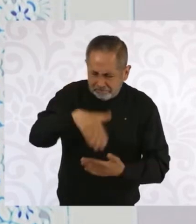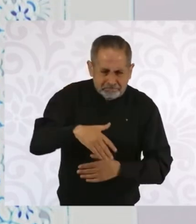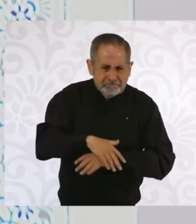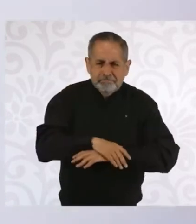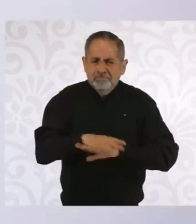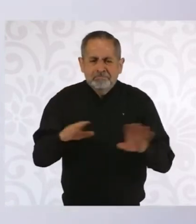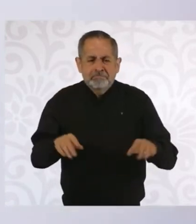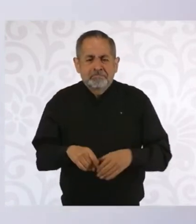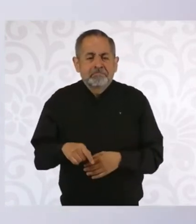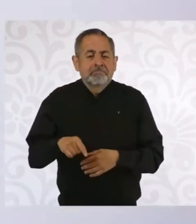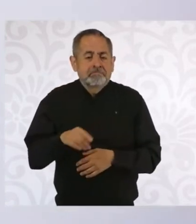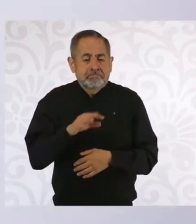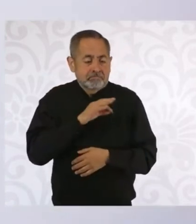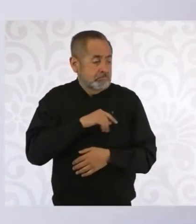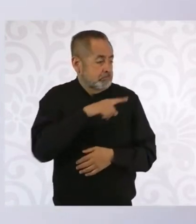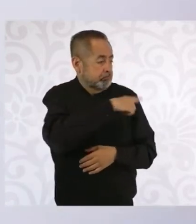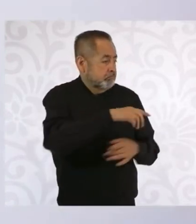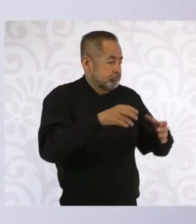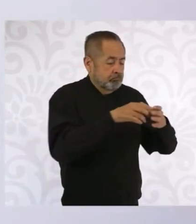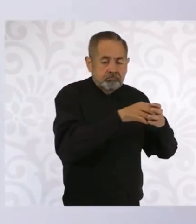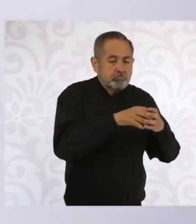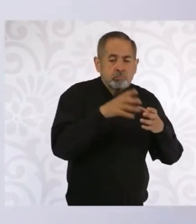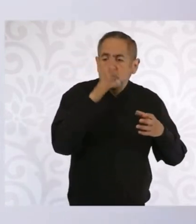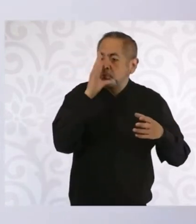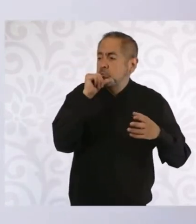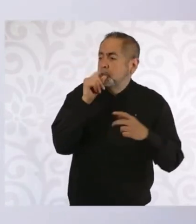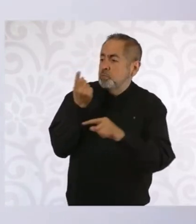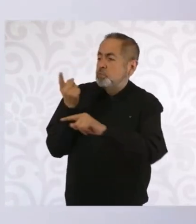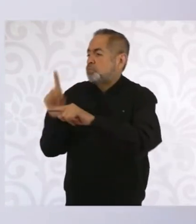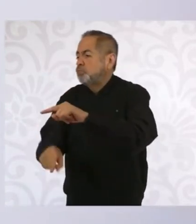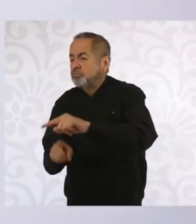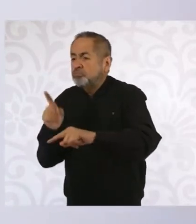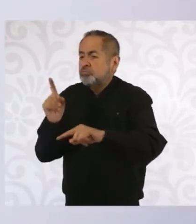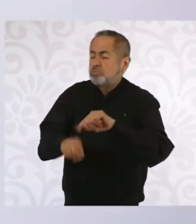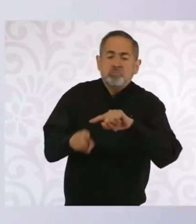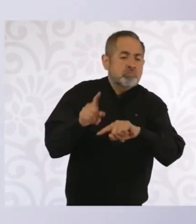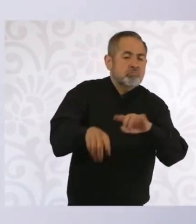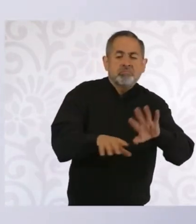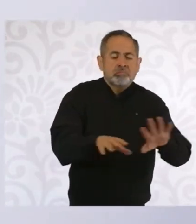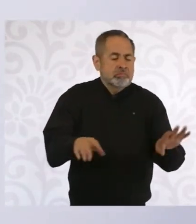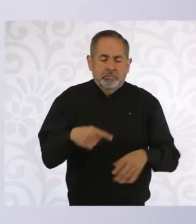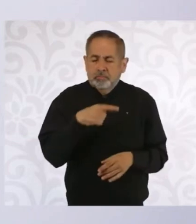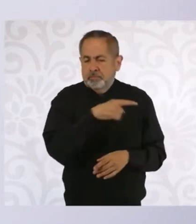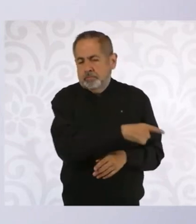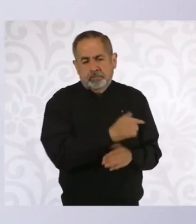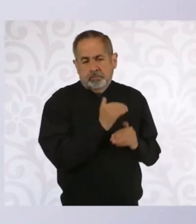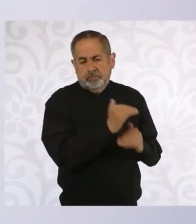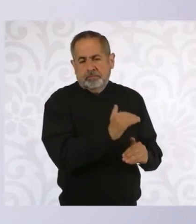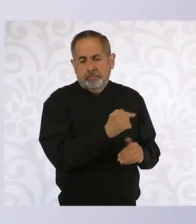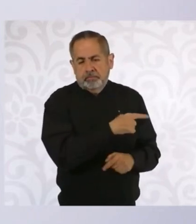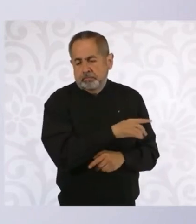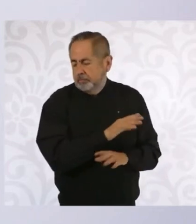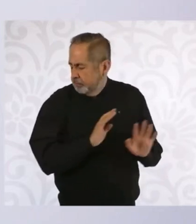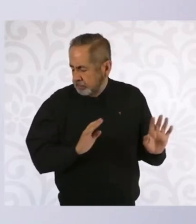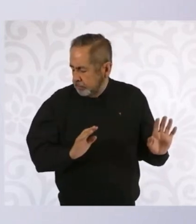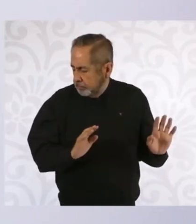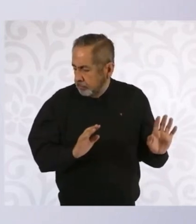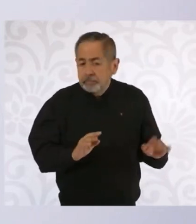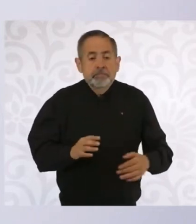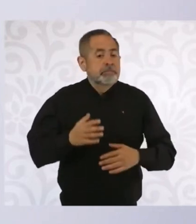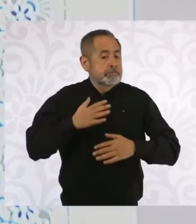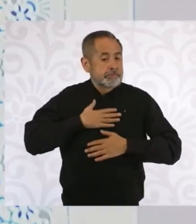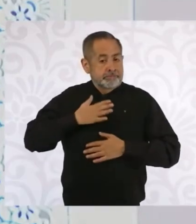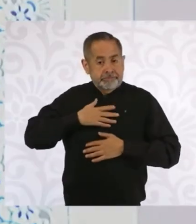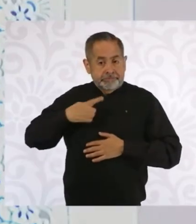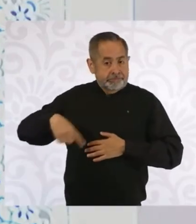la constituyente, que significa la mayoría en la Cámara de Senadores, en la Cámara